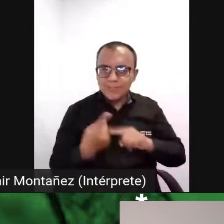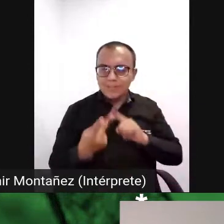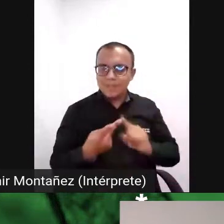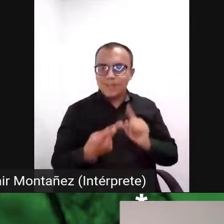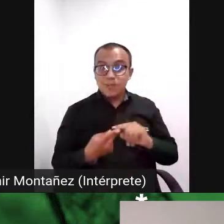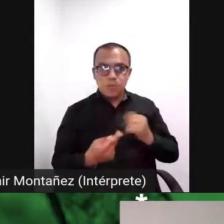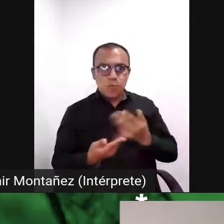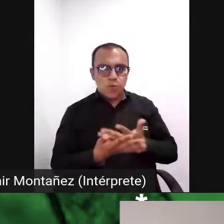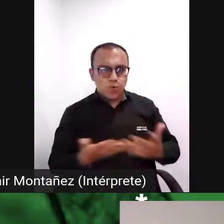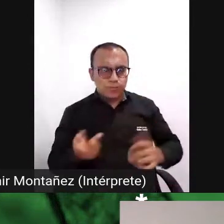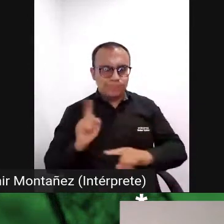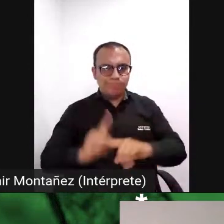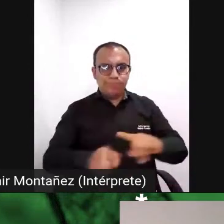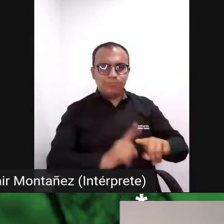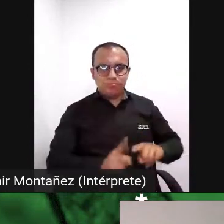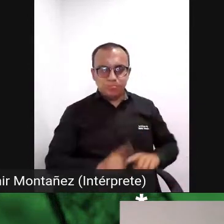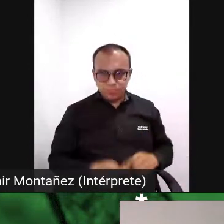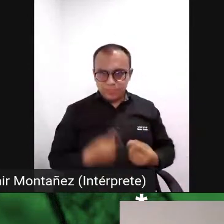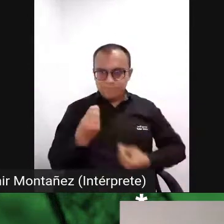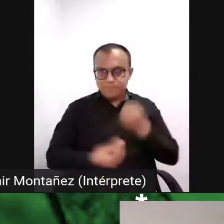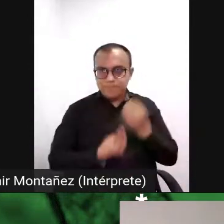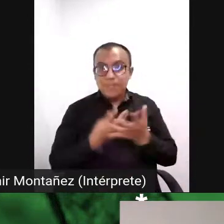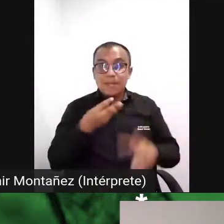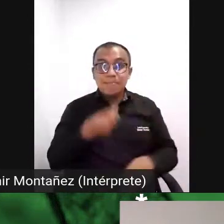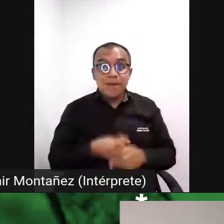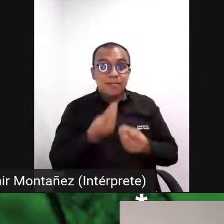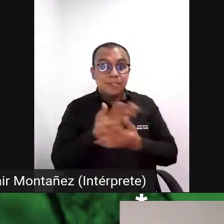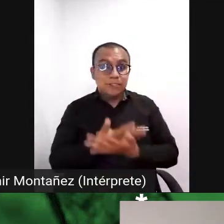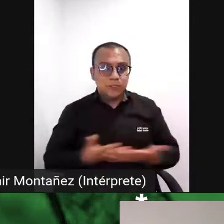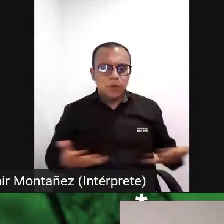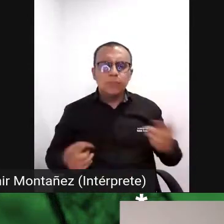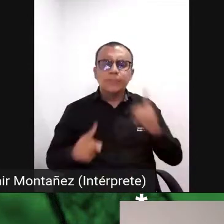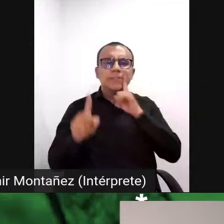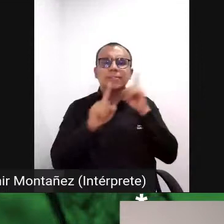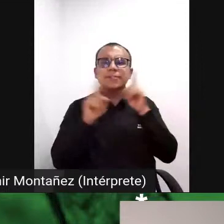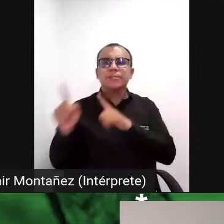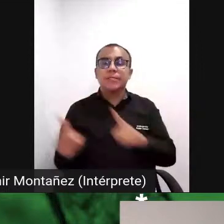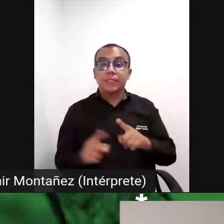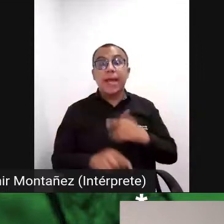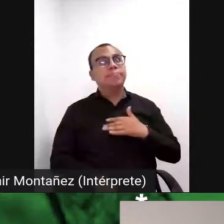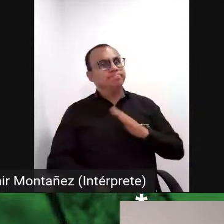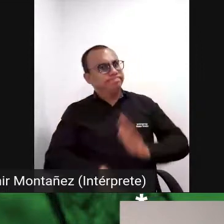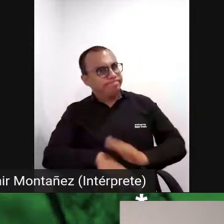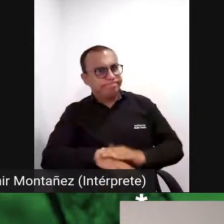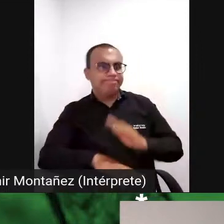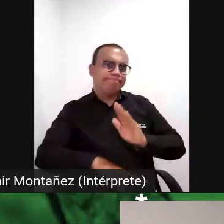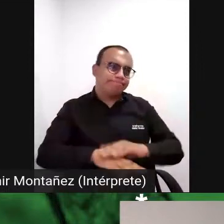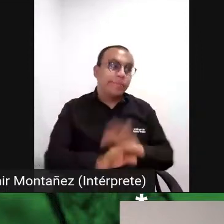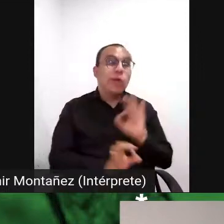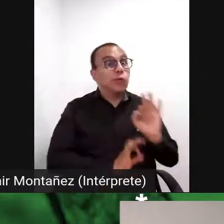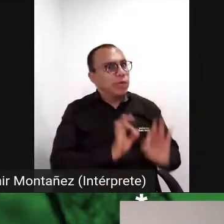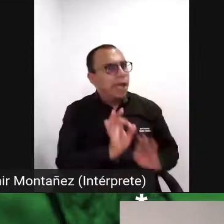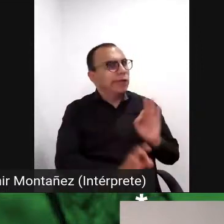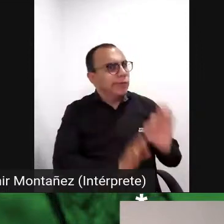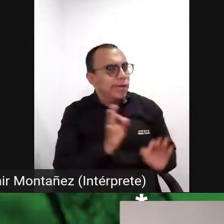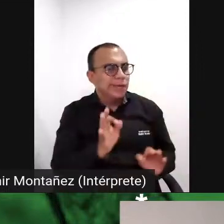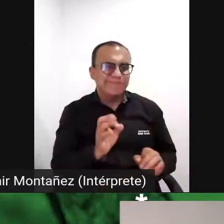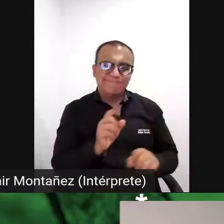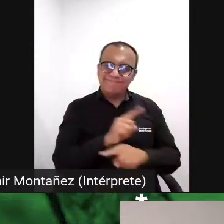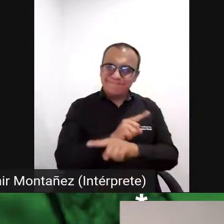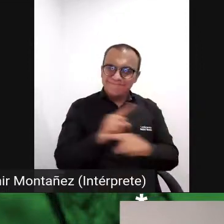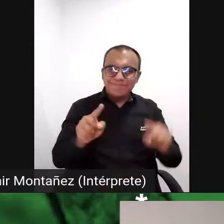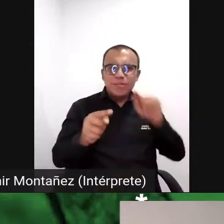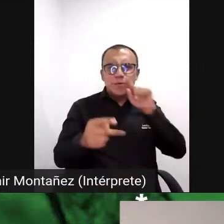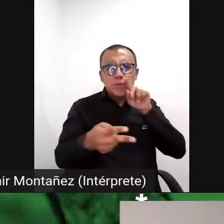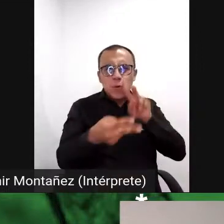bella y un poco más allá del discurso de hay que cuidarlos. Digamos, lo que quisimos es, hay que conocerlos,